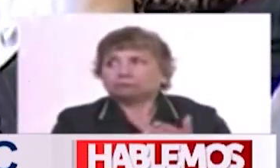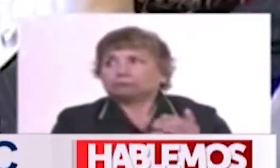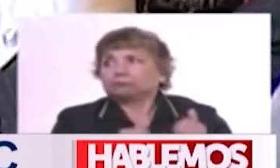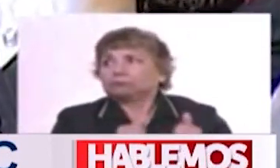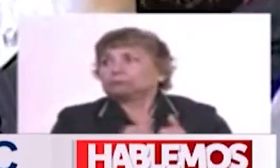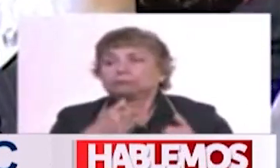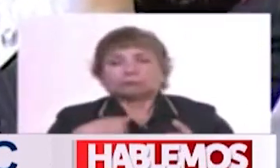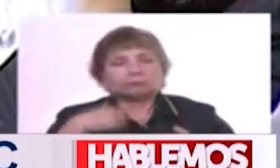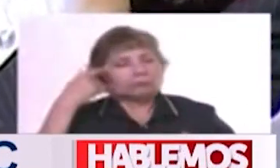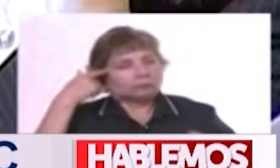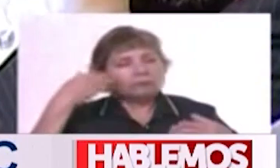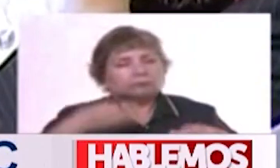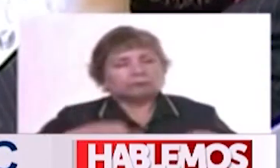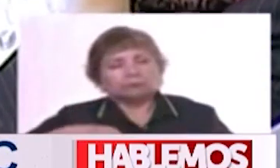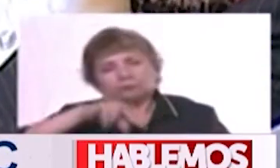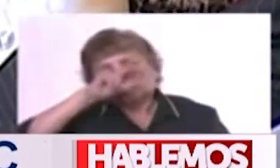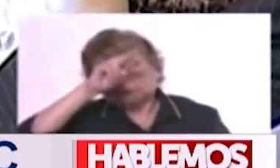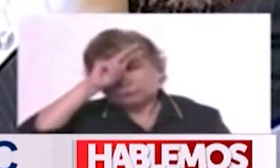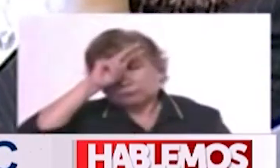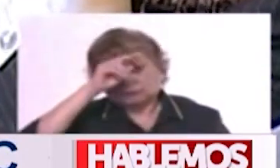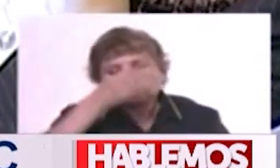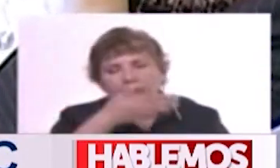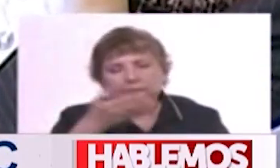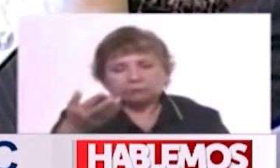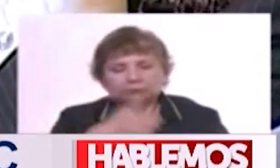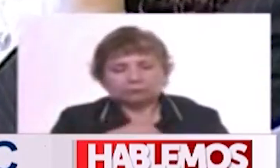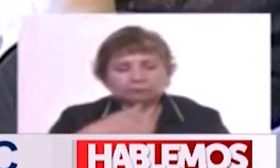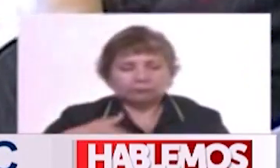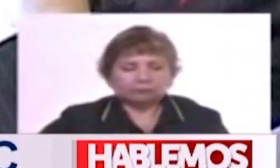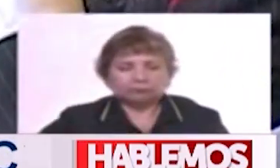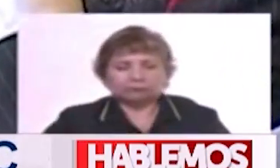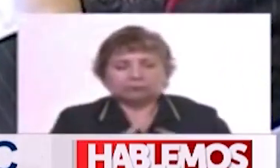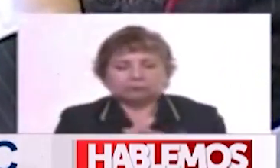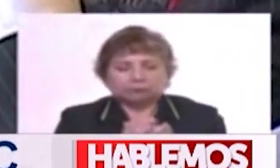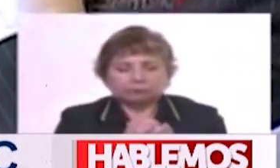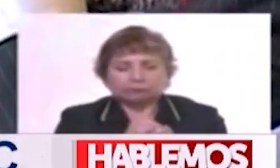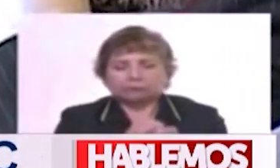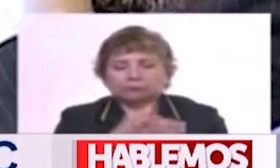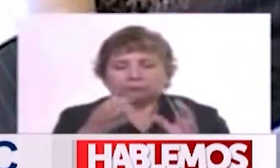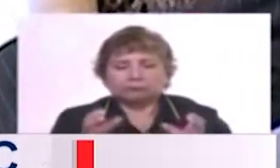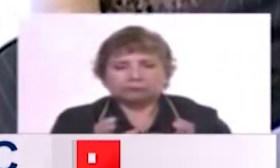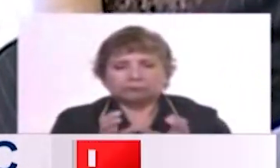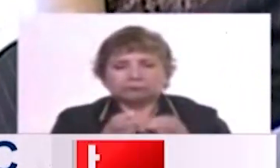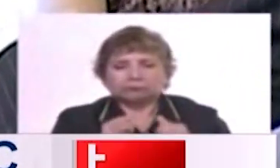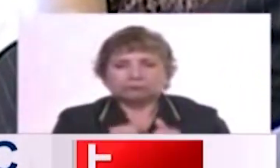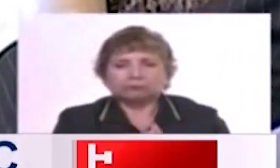Yo creo que el Perú, señora presidenta, colegas congresistas,